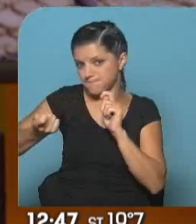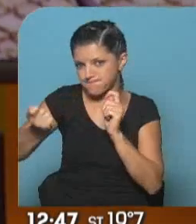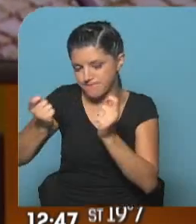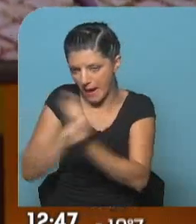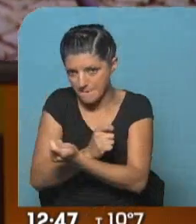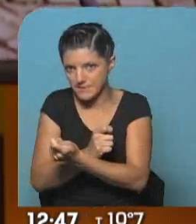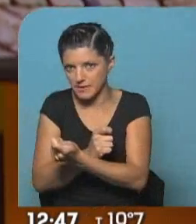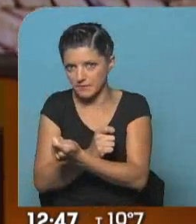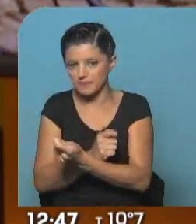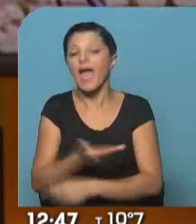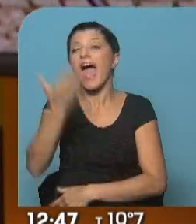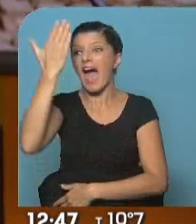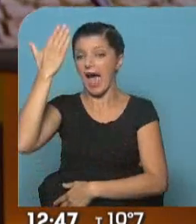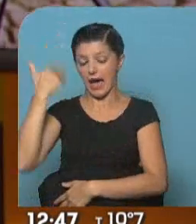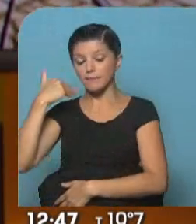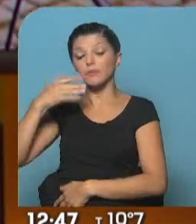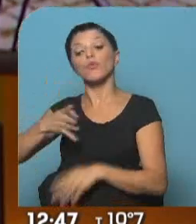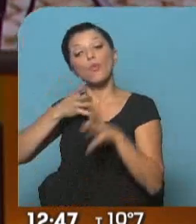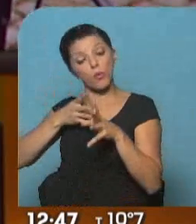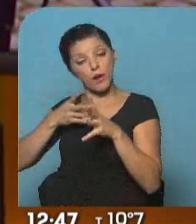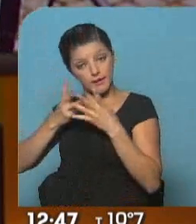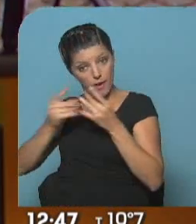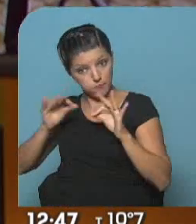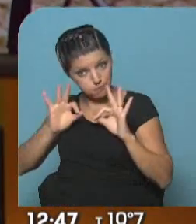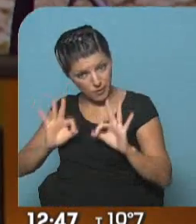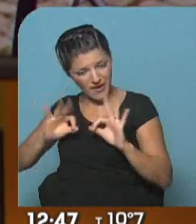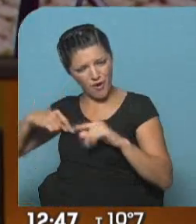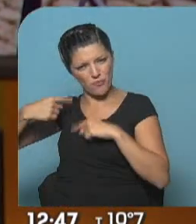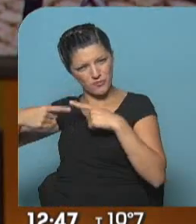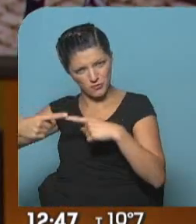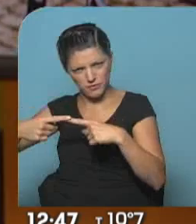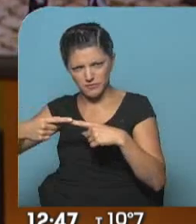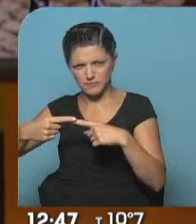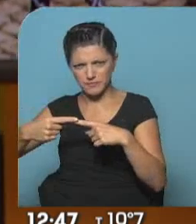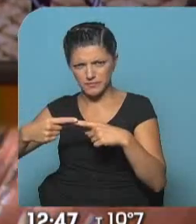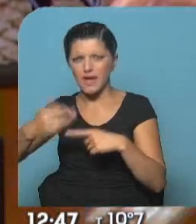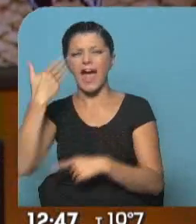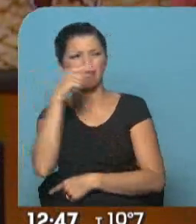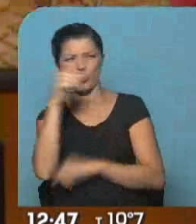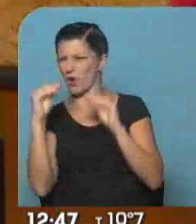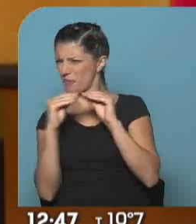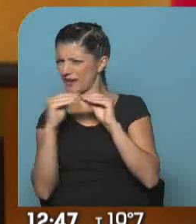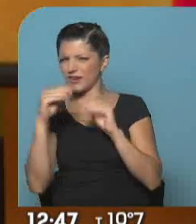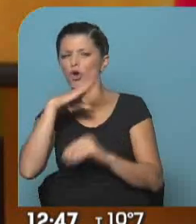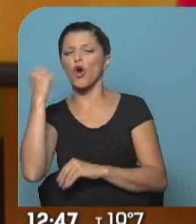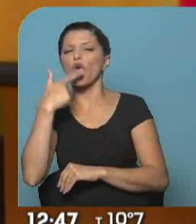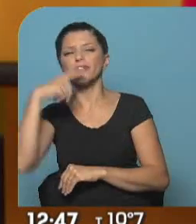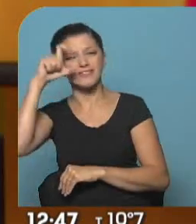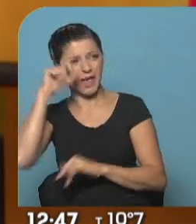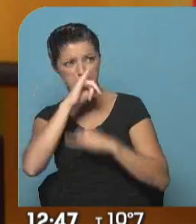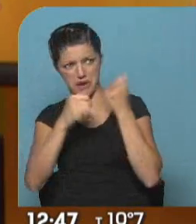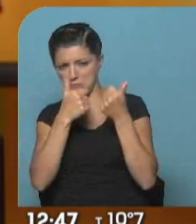una gran continuidad desde la posguerra. Efectivamente, como decía el informe, como decía José hace un momento, es una situación